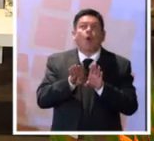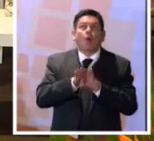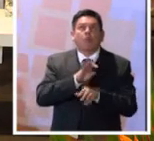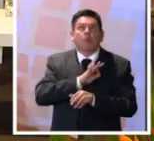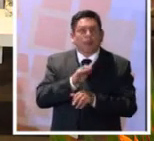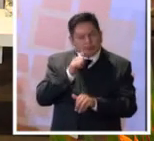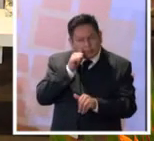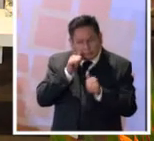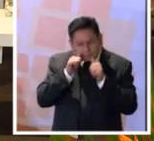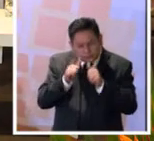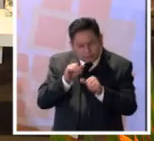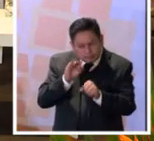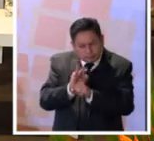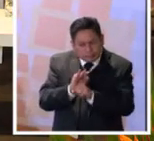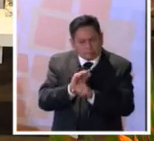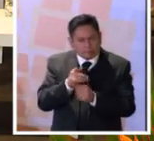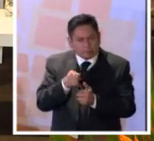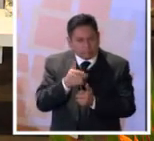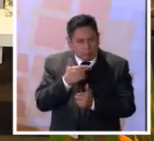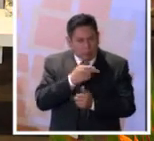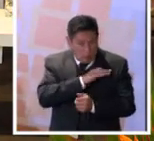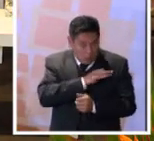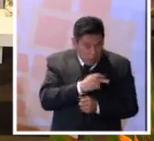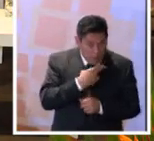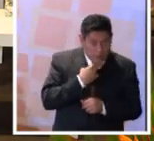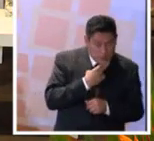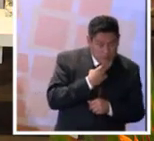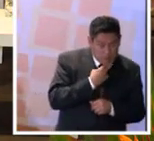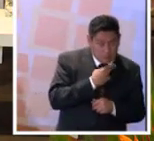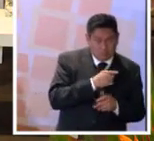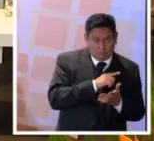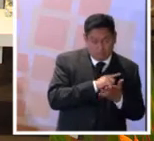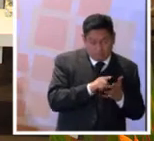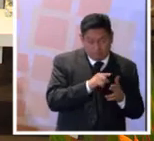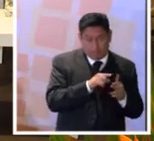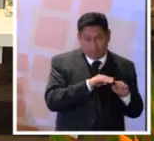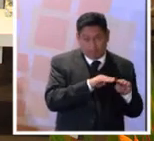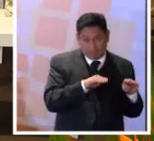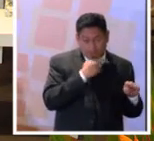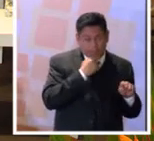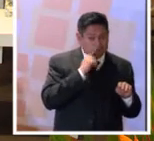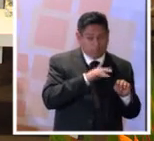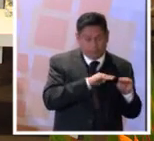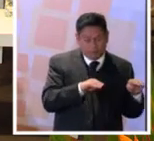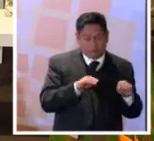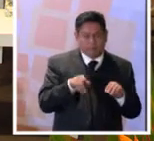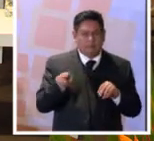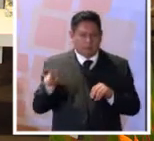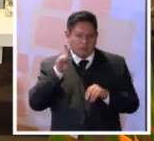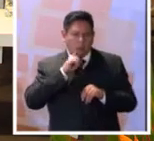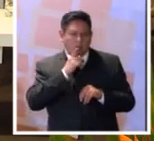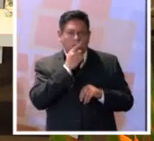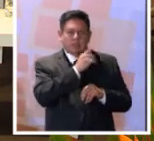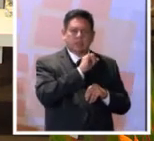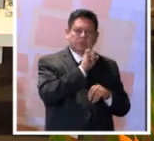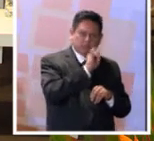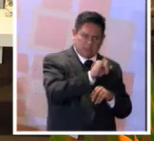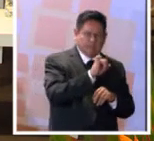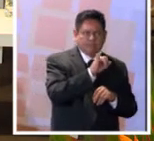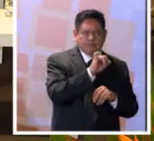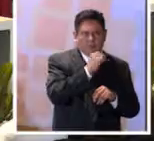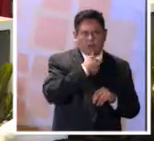Sí, estoy totalmente de acuerdo con superar la etapa de postulación y ya trabajar sobre la integración.